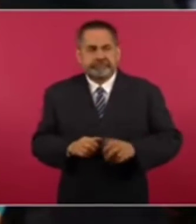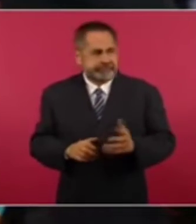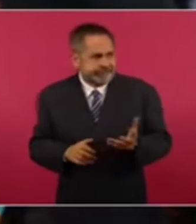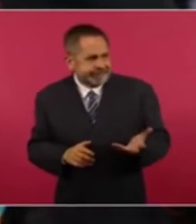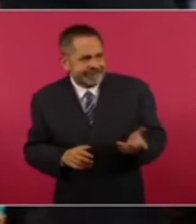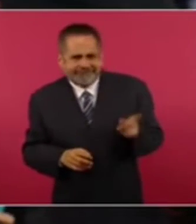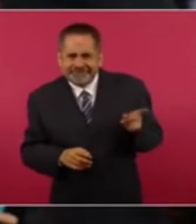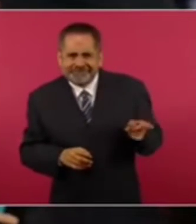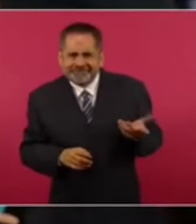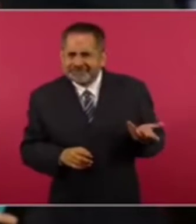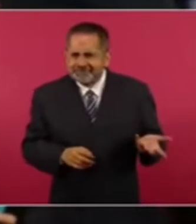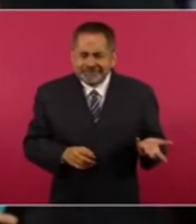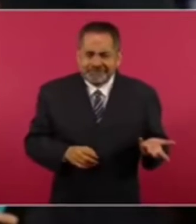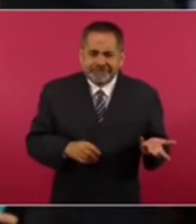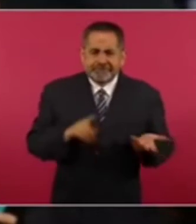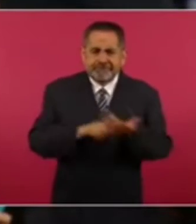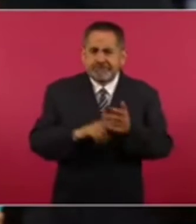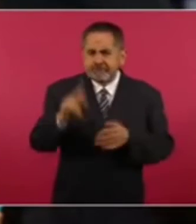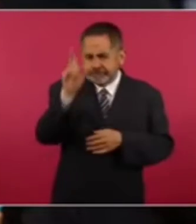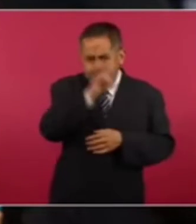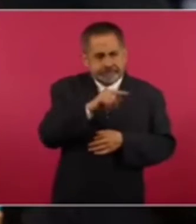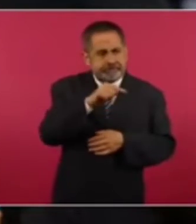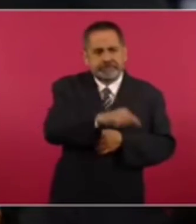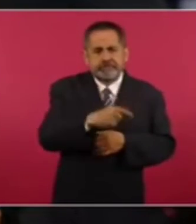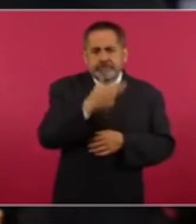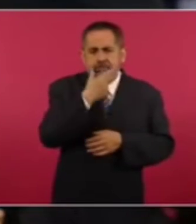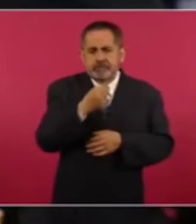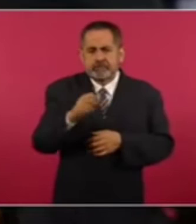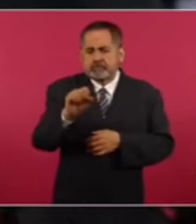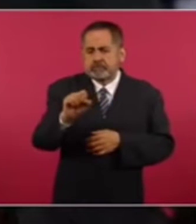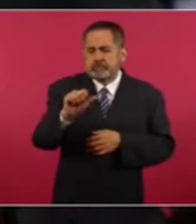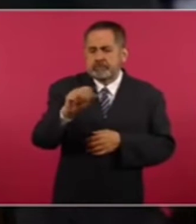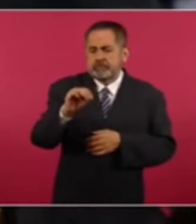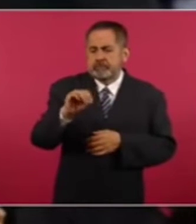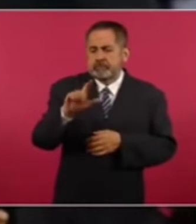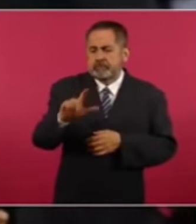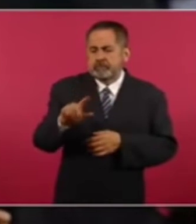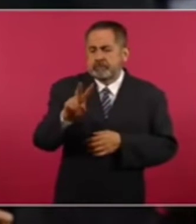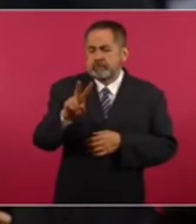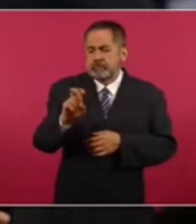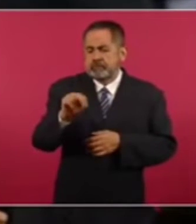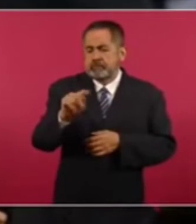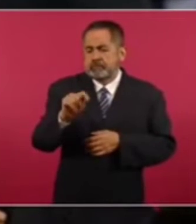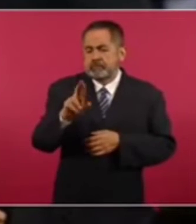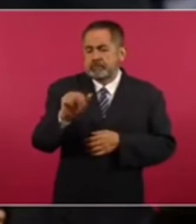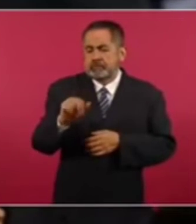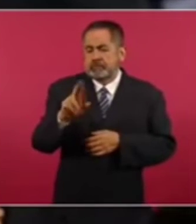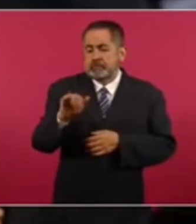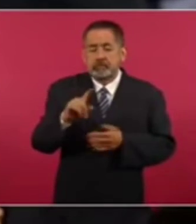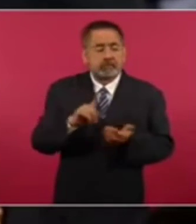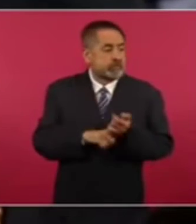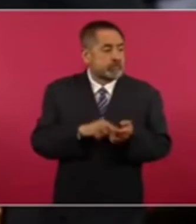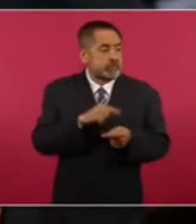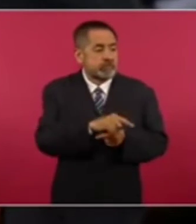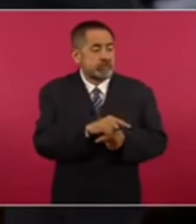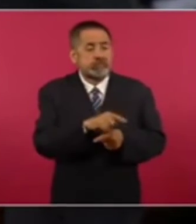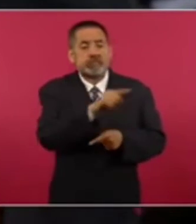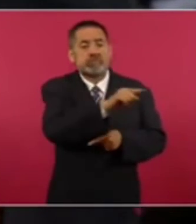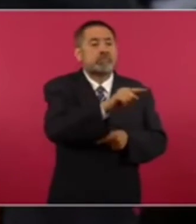el peor de los casos es el de Samuel Ventura Ramos. Este juez liberó a